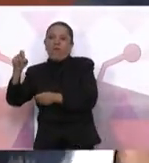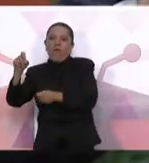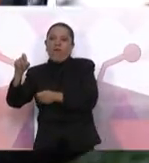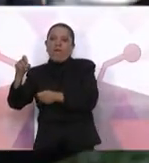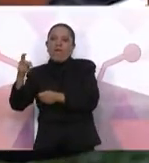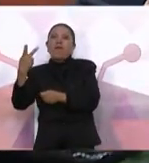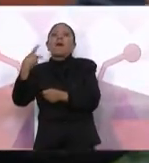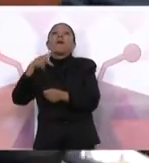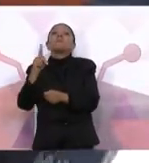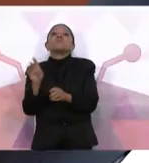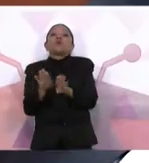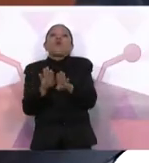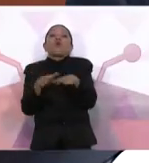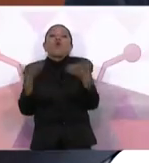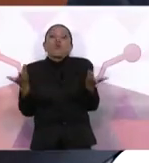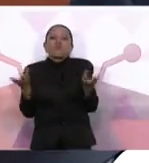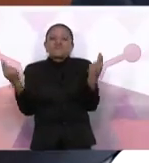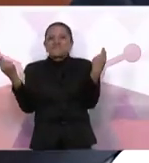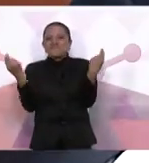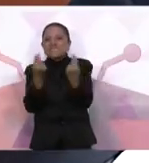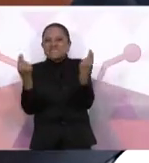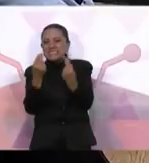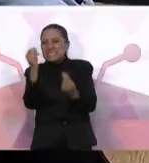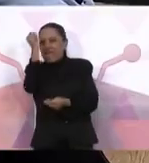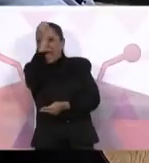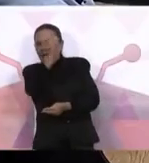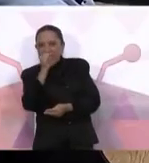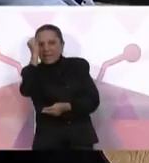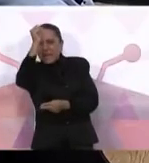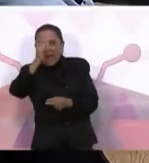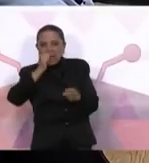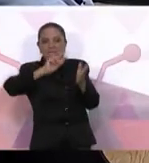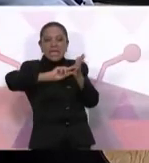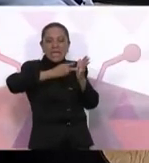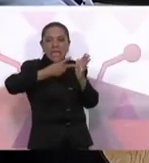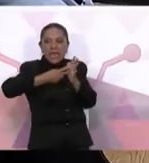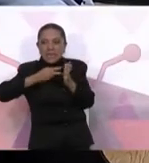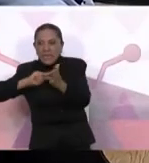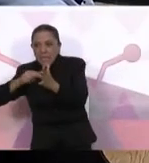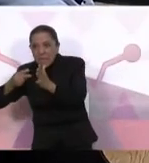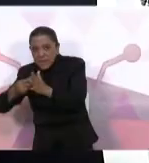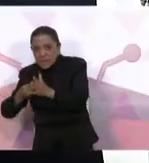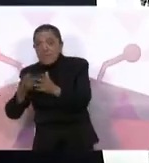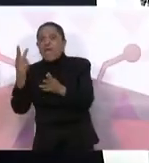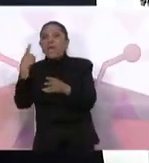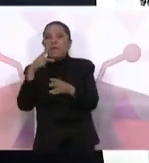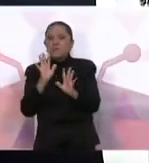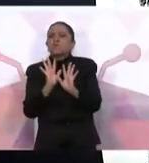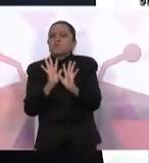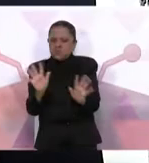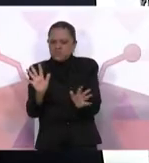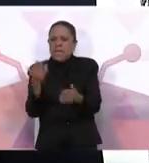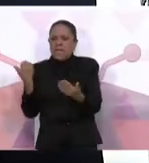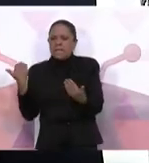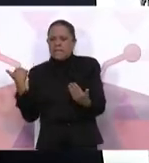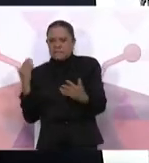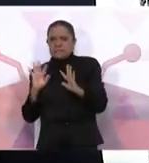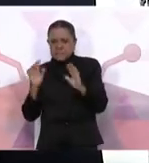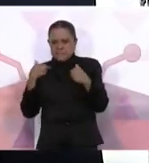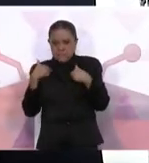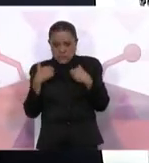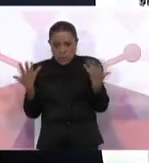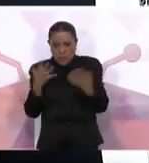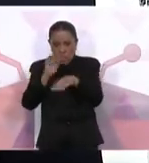un análisis de ingeniería que en buena parte ya se ha realizado ya he realizado yo con amigos y